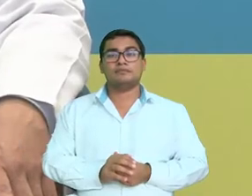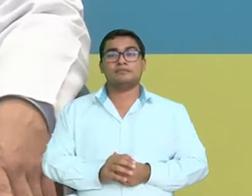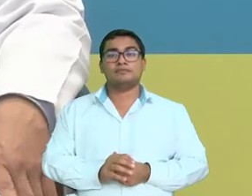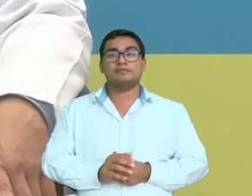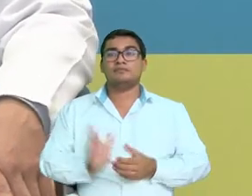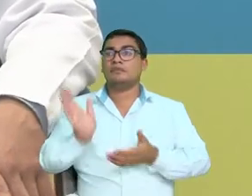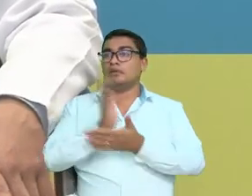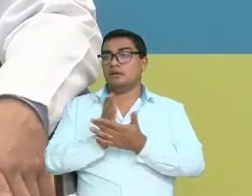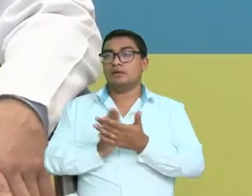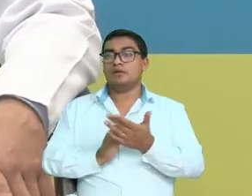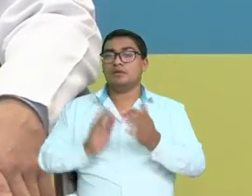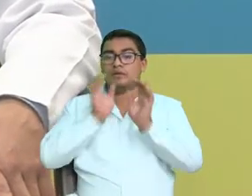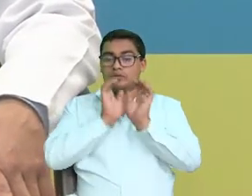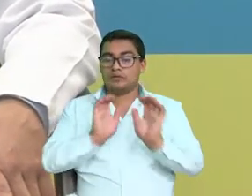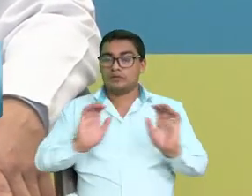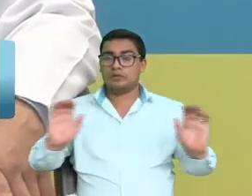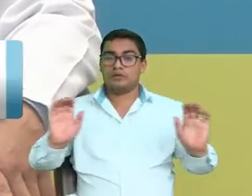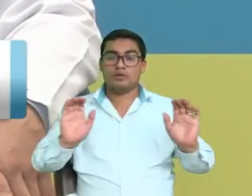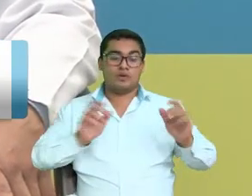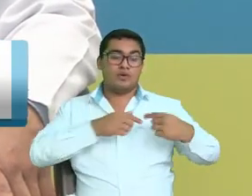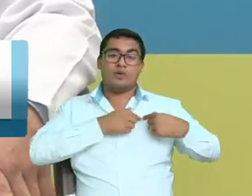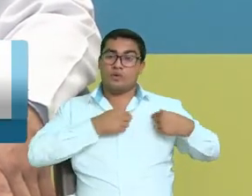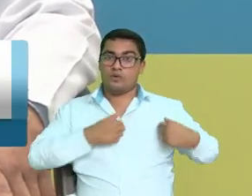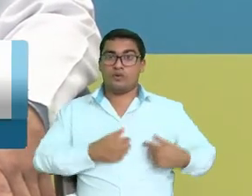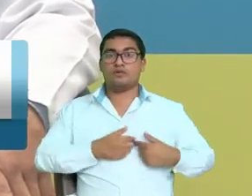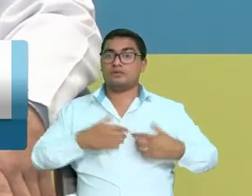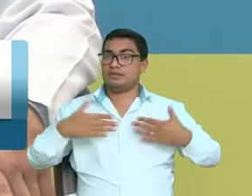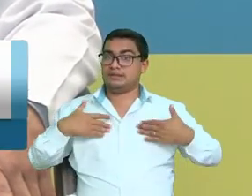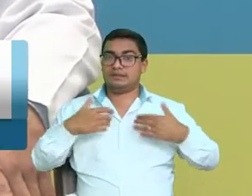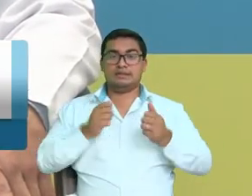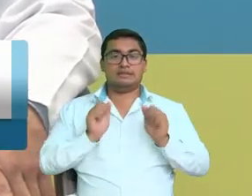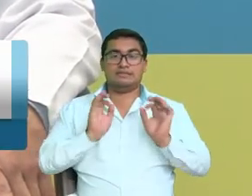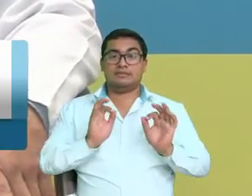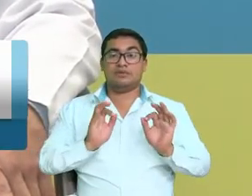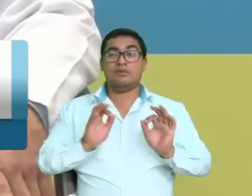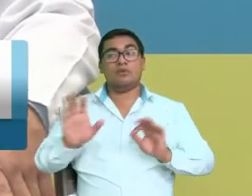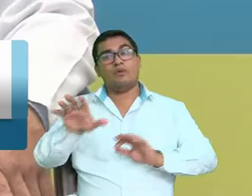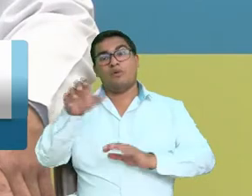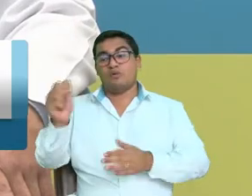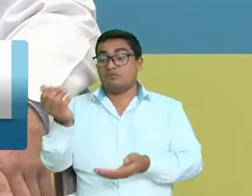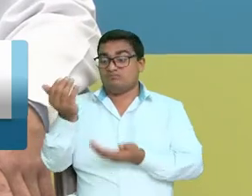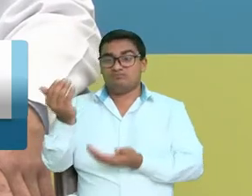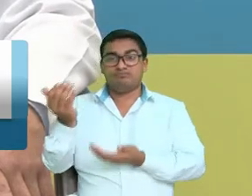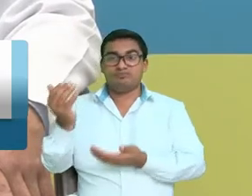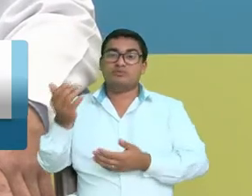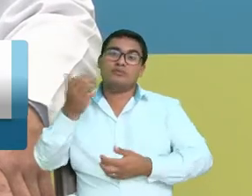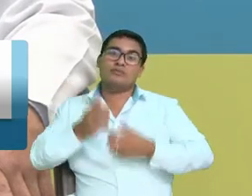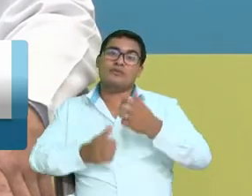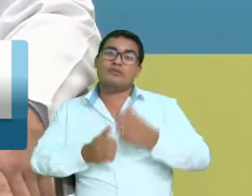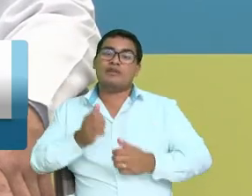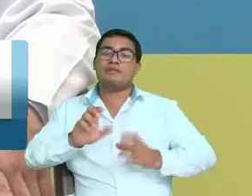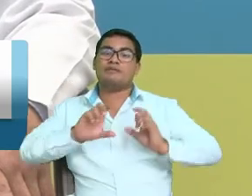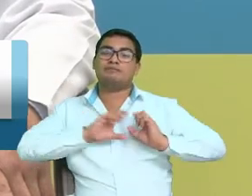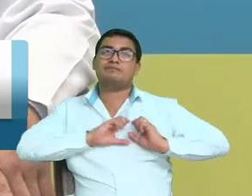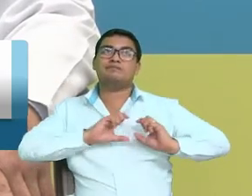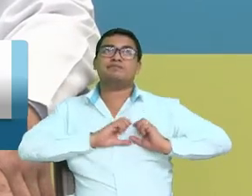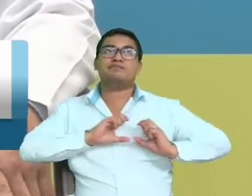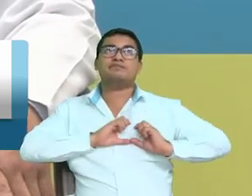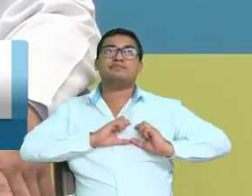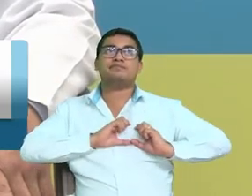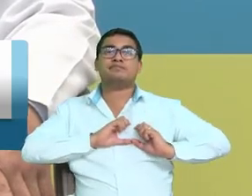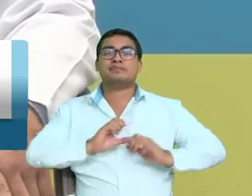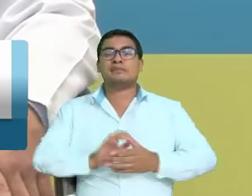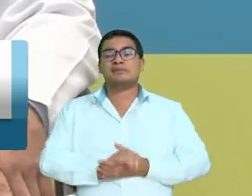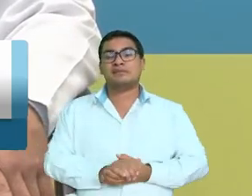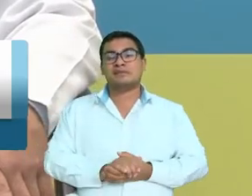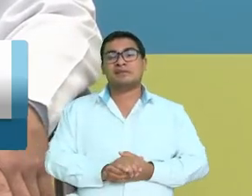algunos niños nacen con un corazón sano y otros nacen con cardiopatías congénitas. Sí.